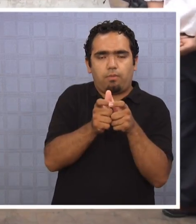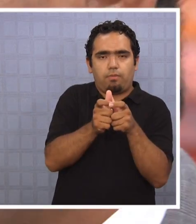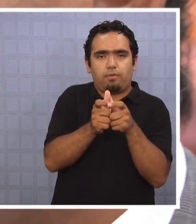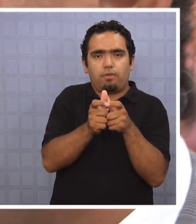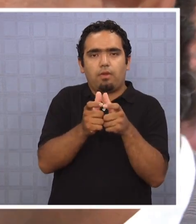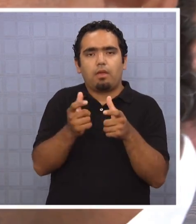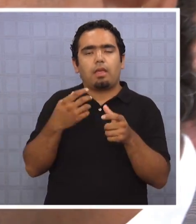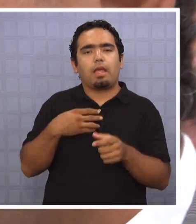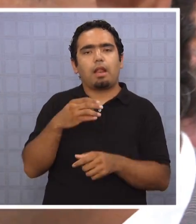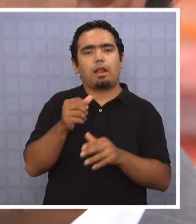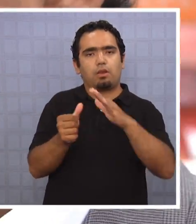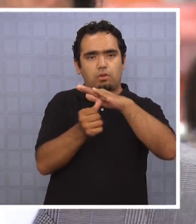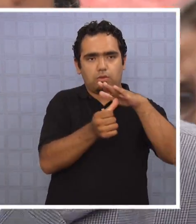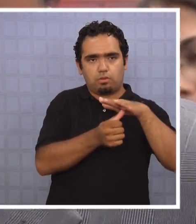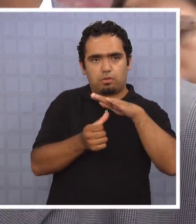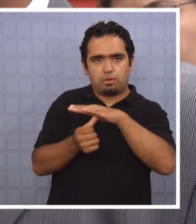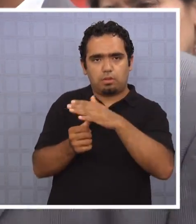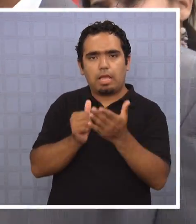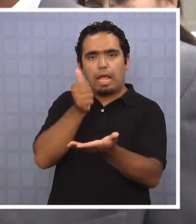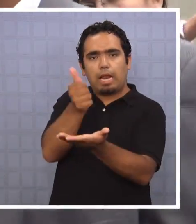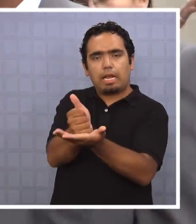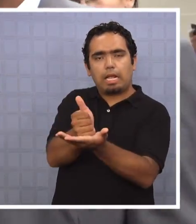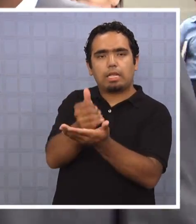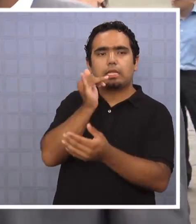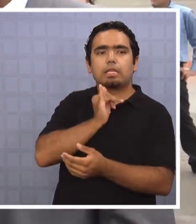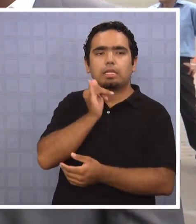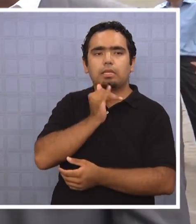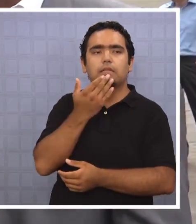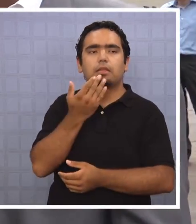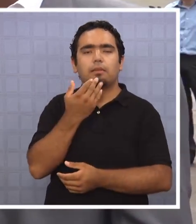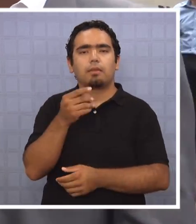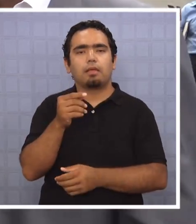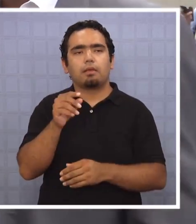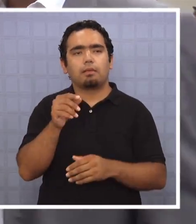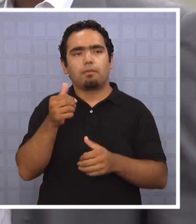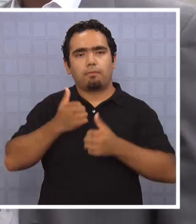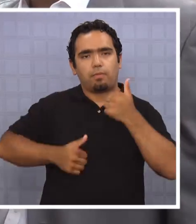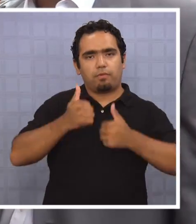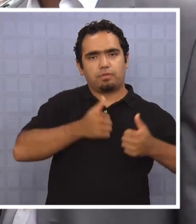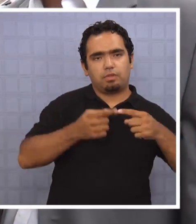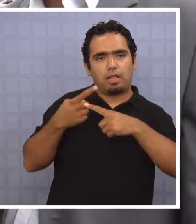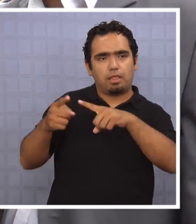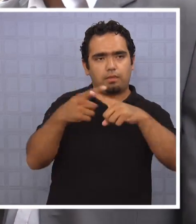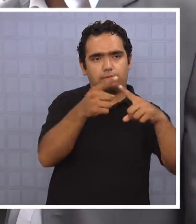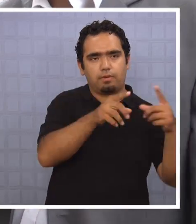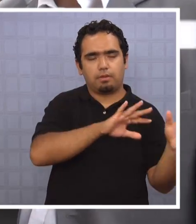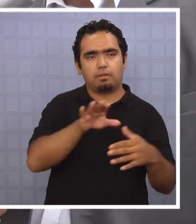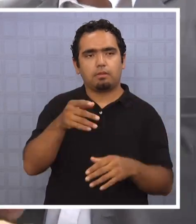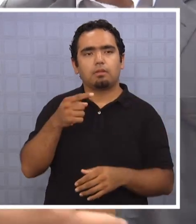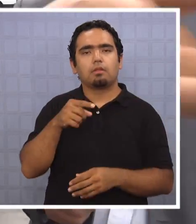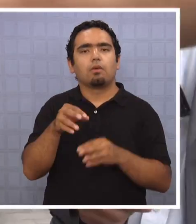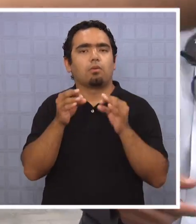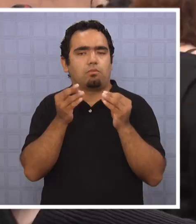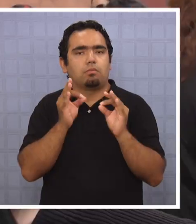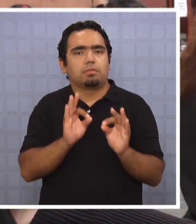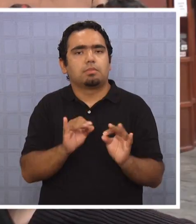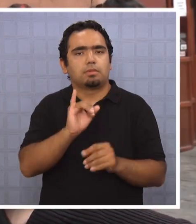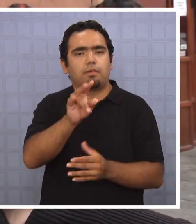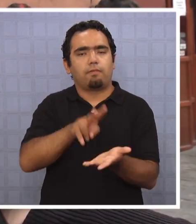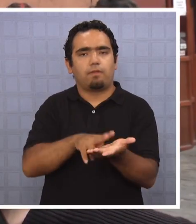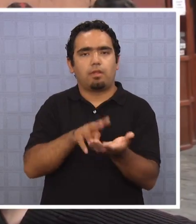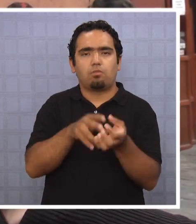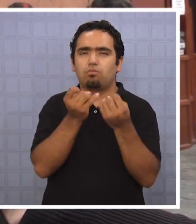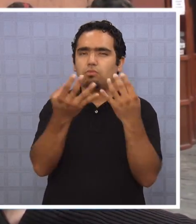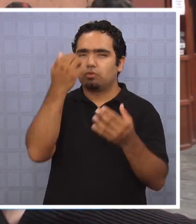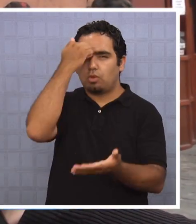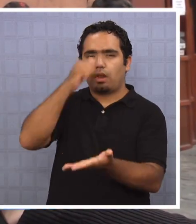Comisión de Infraestructura del CORE, alcalde de Iquique, director del Servio y profesionales de los mismos servicios. Efectivamente se han hecho muchos